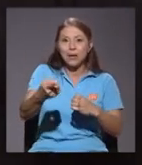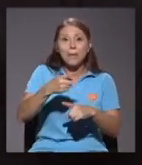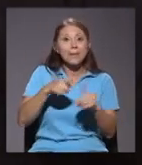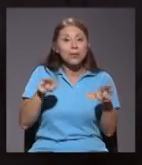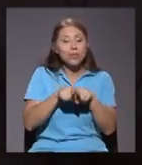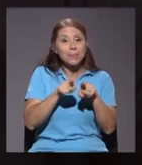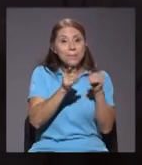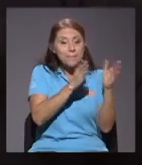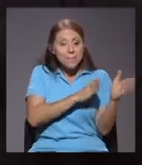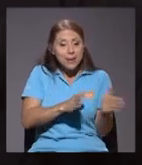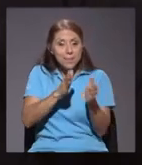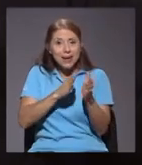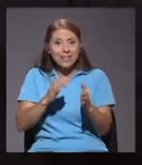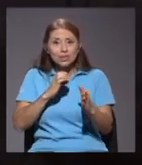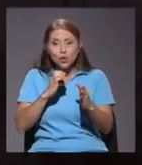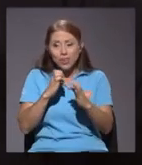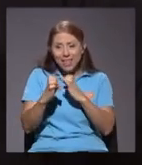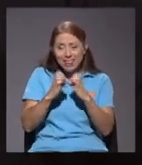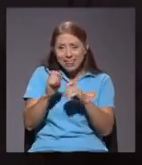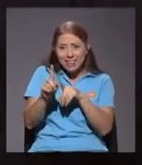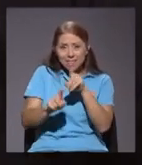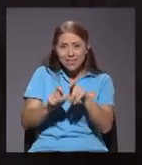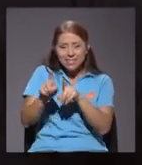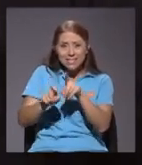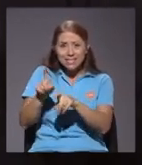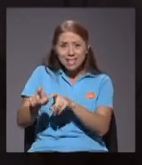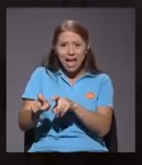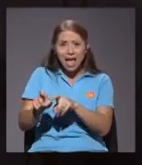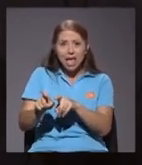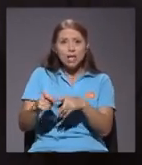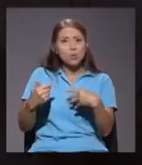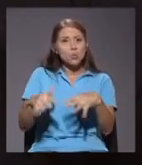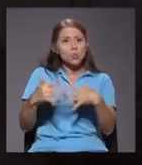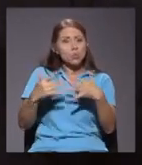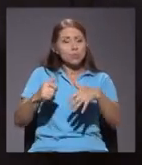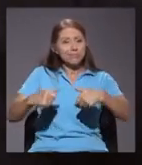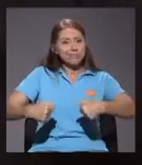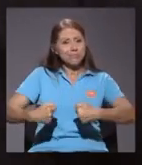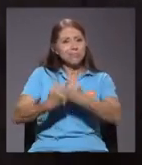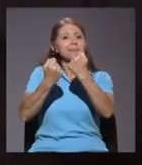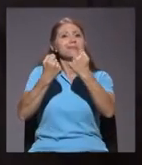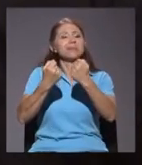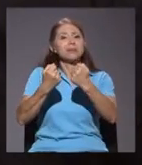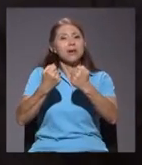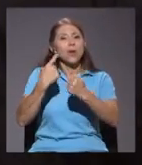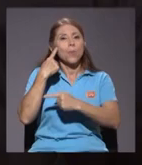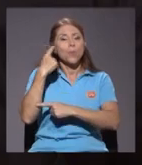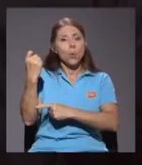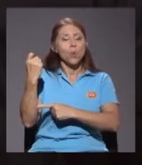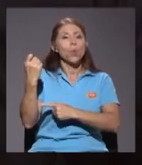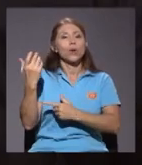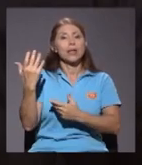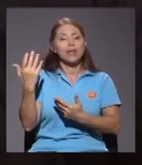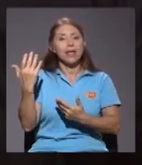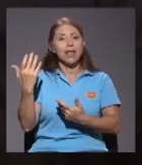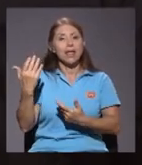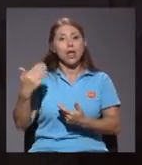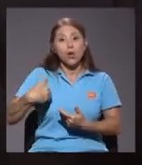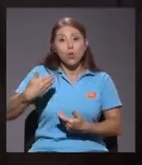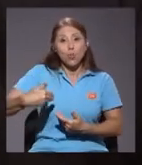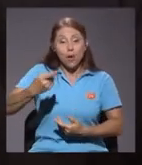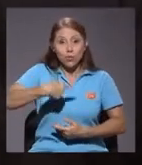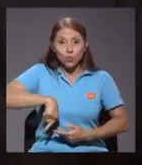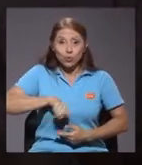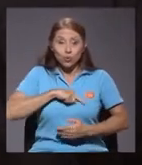es realmente muy retadora sobre todo porque cuando la preparamos